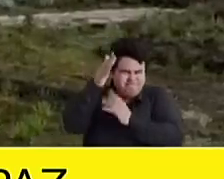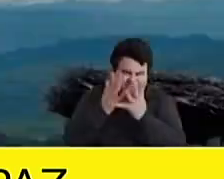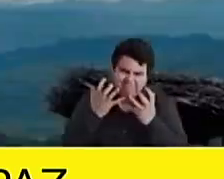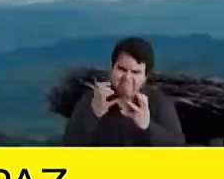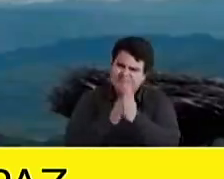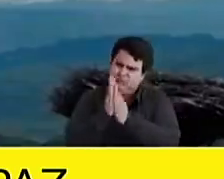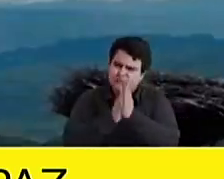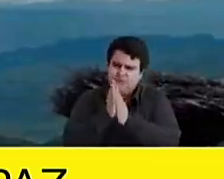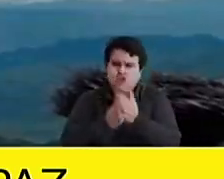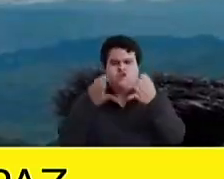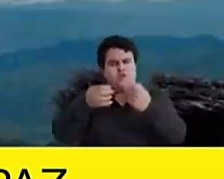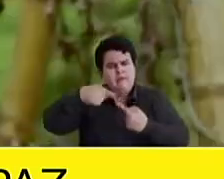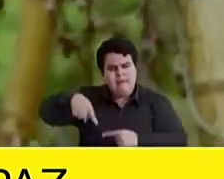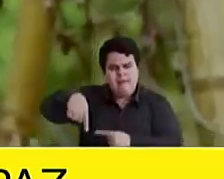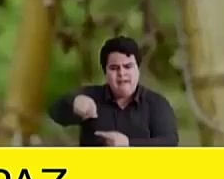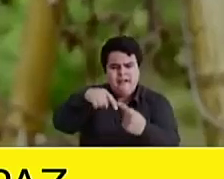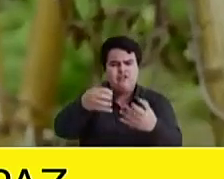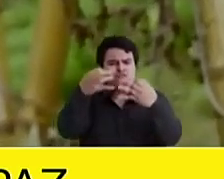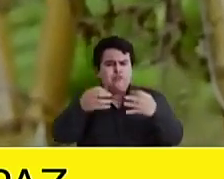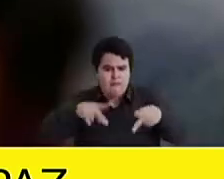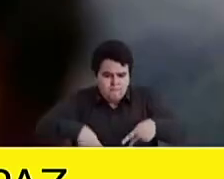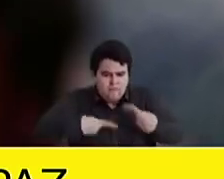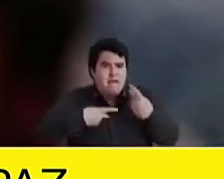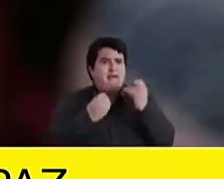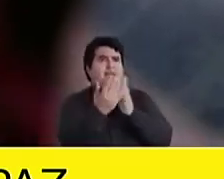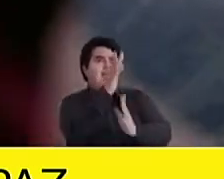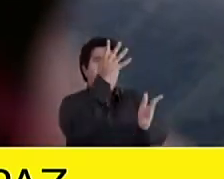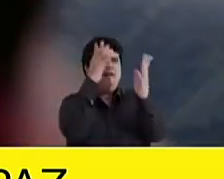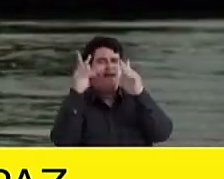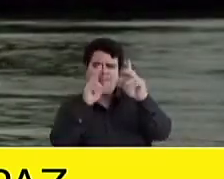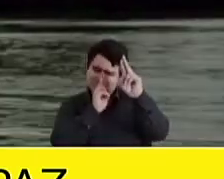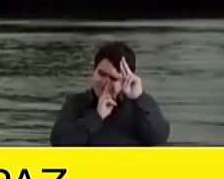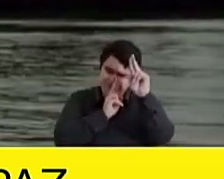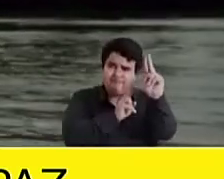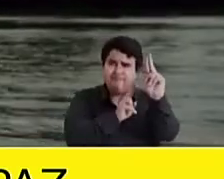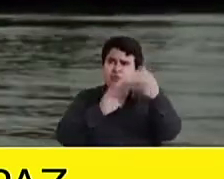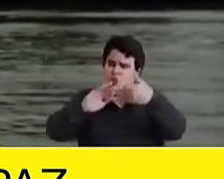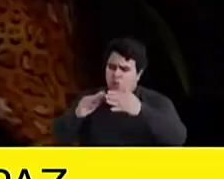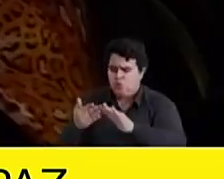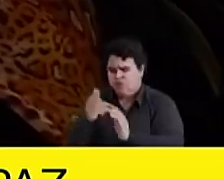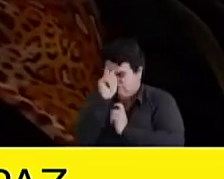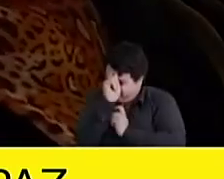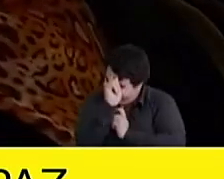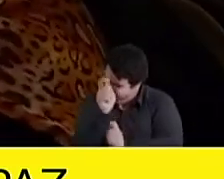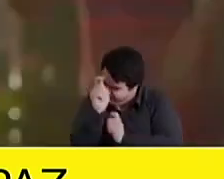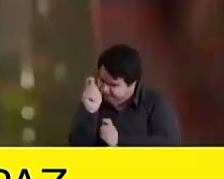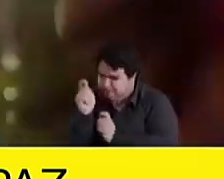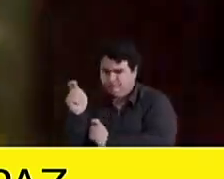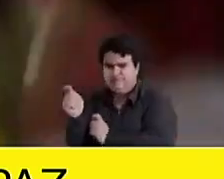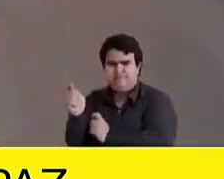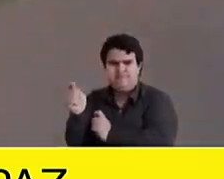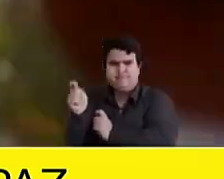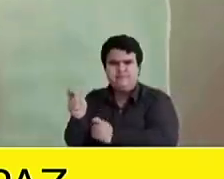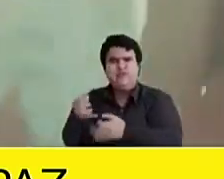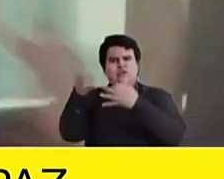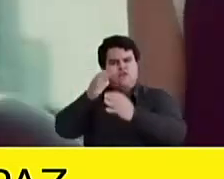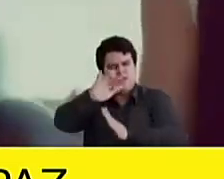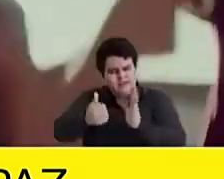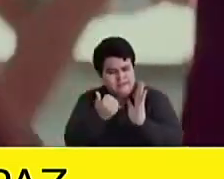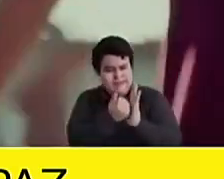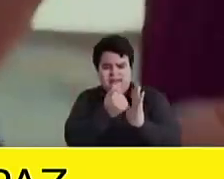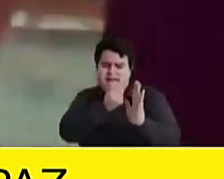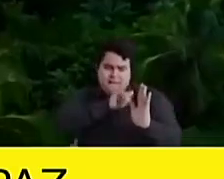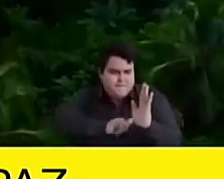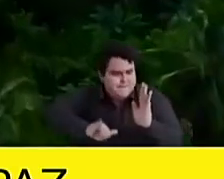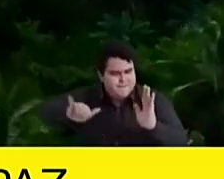La Roja, ¿no? Que es esta, es una de las actividades, por ejemplo, que es de las